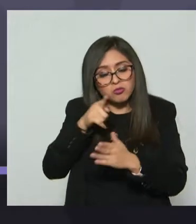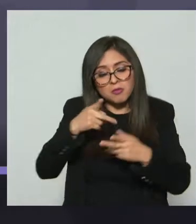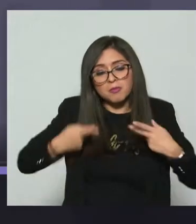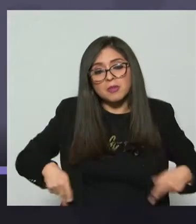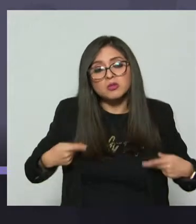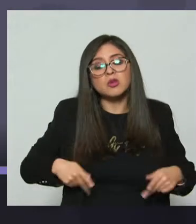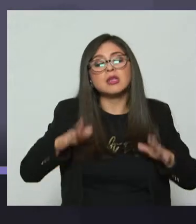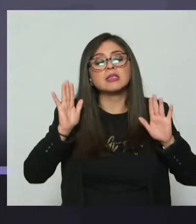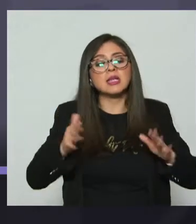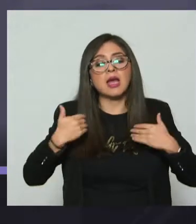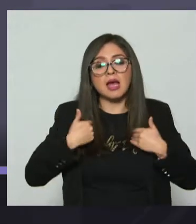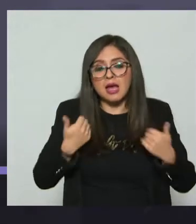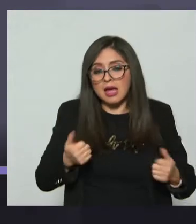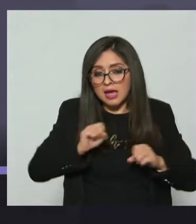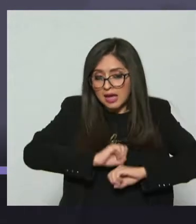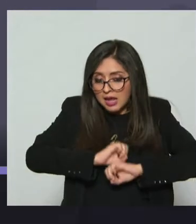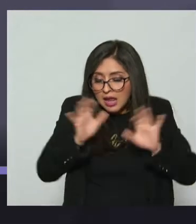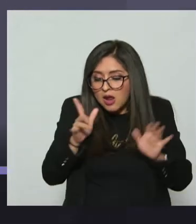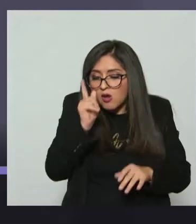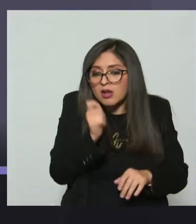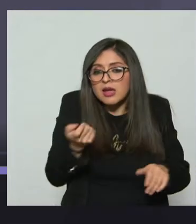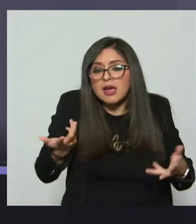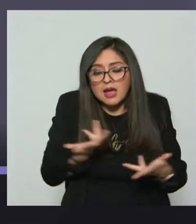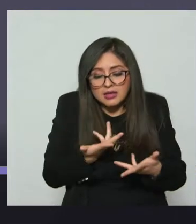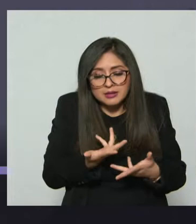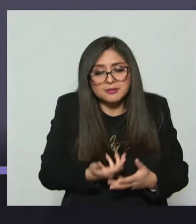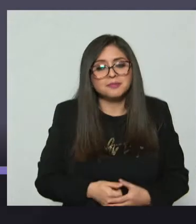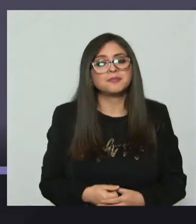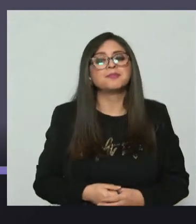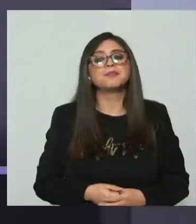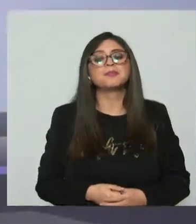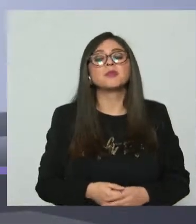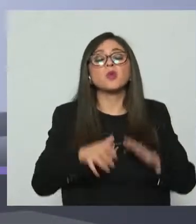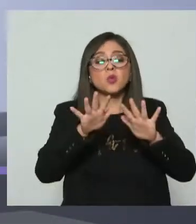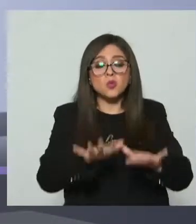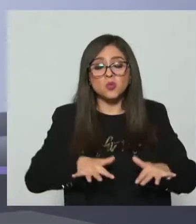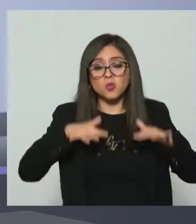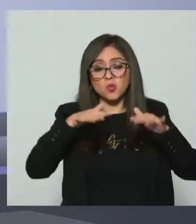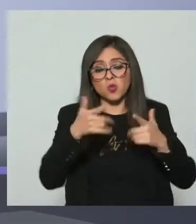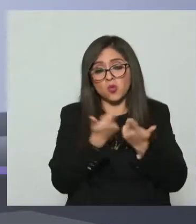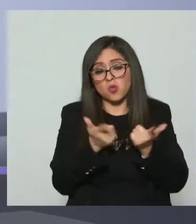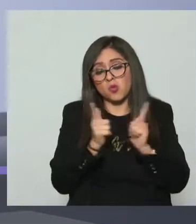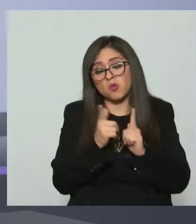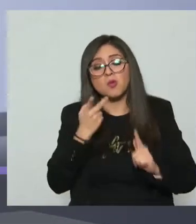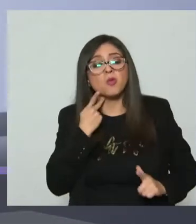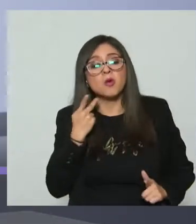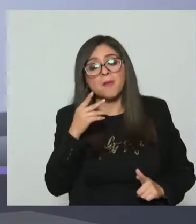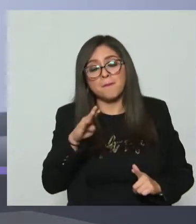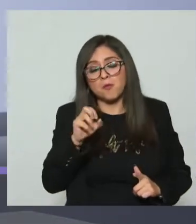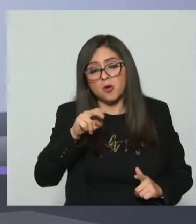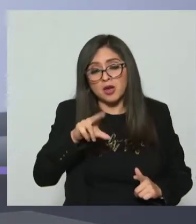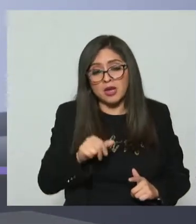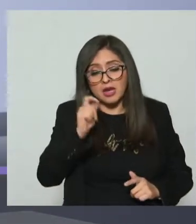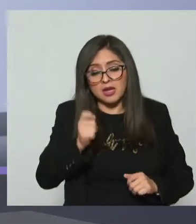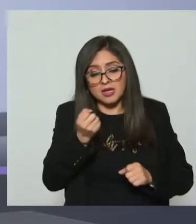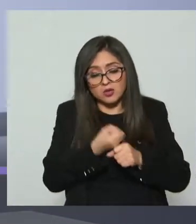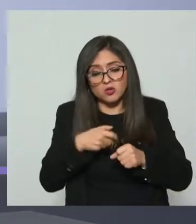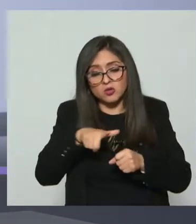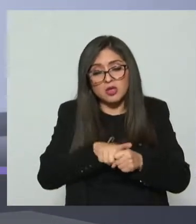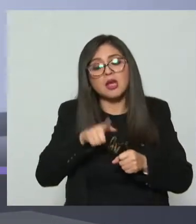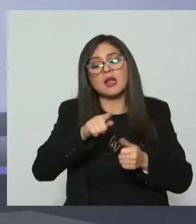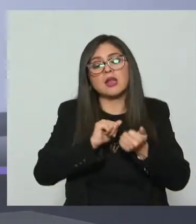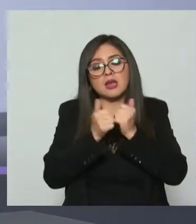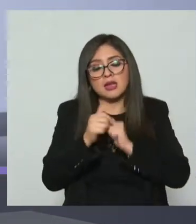¿no? Sí, mira, el grupo parlamentario de Morena viene de un movimiento social, que es el Movimiento de Regeneración